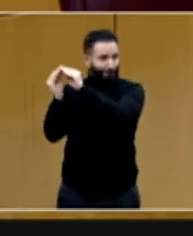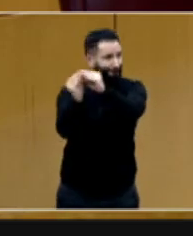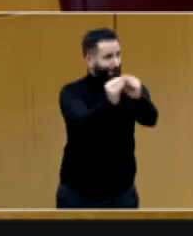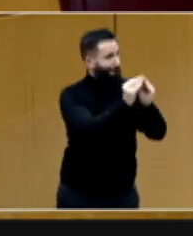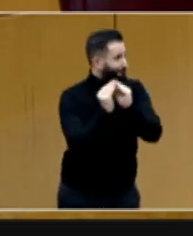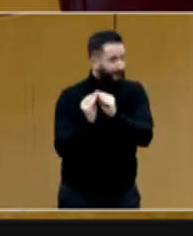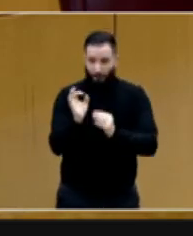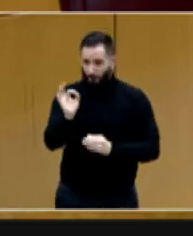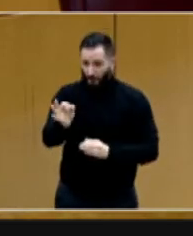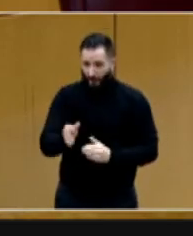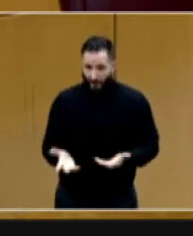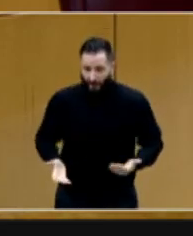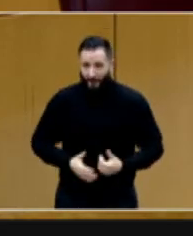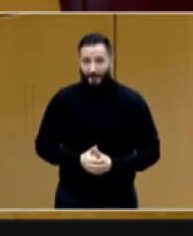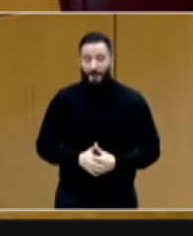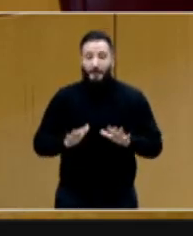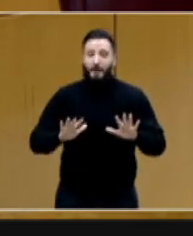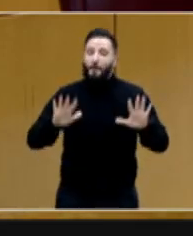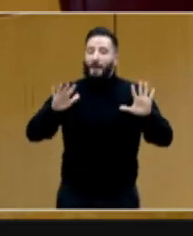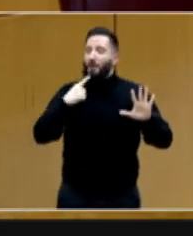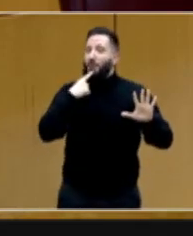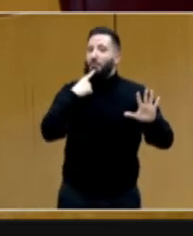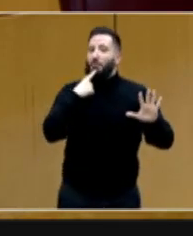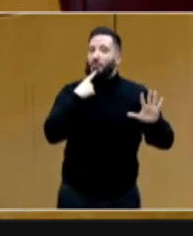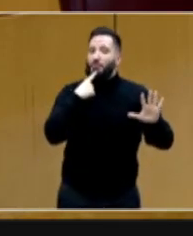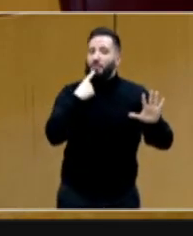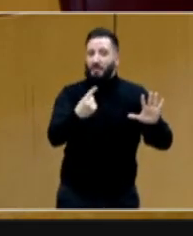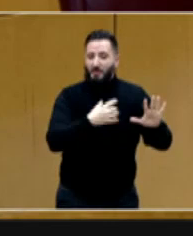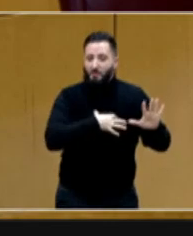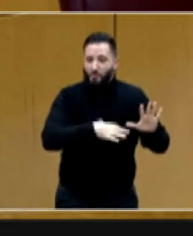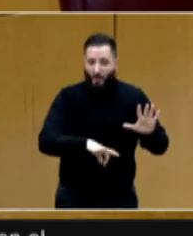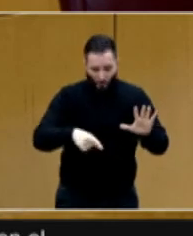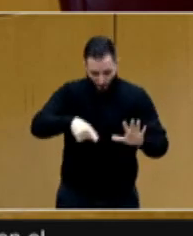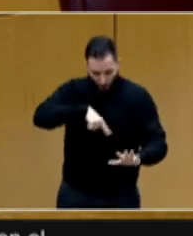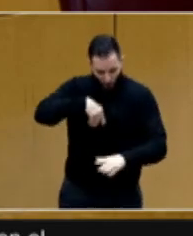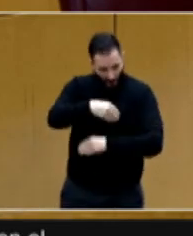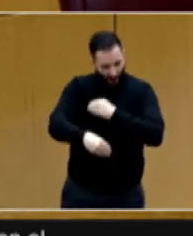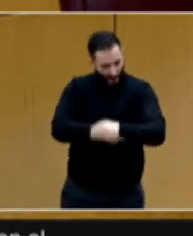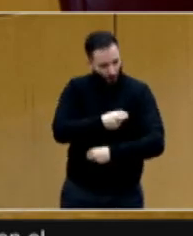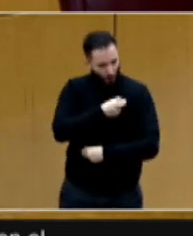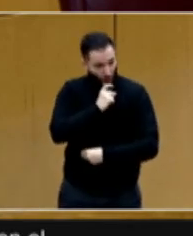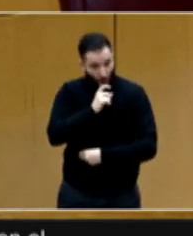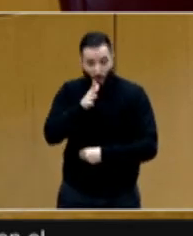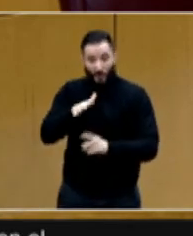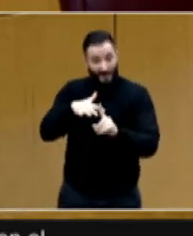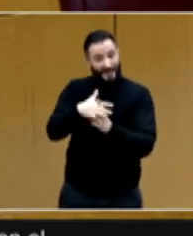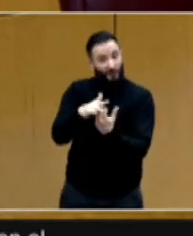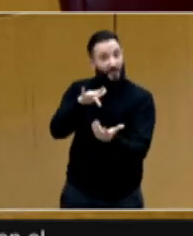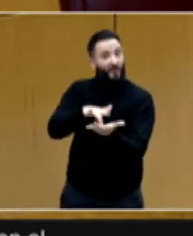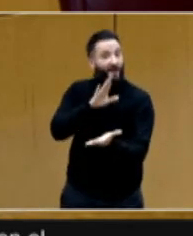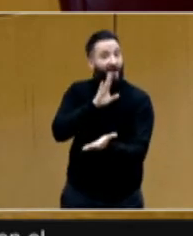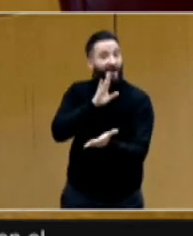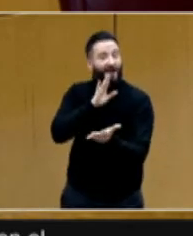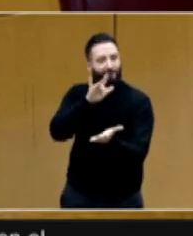aquí sí le puedo decir cómo hacemos nosotros cuando nos hemos encontrado con estas situaciones pero yo creo que